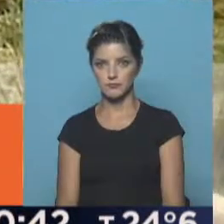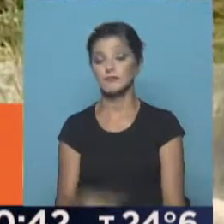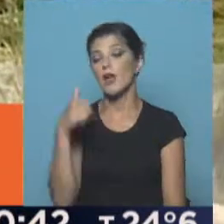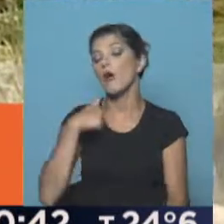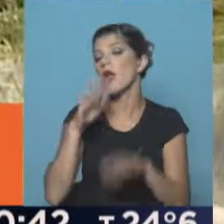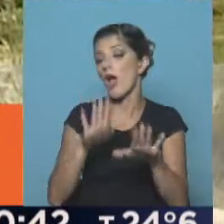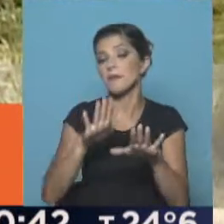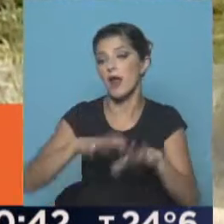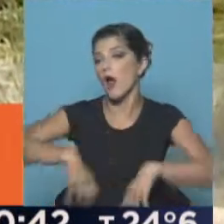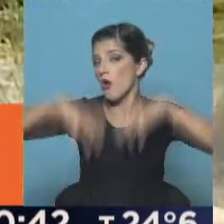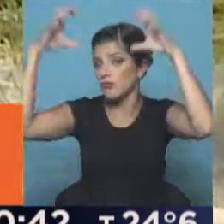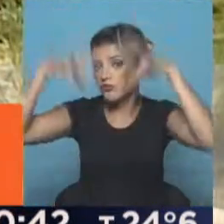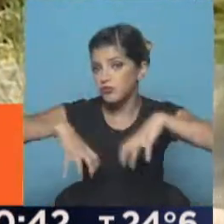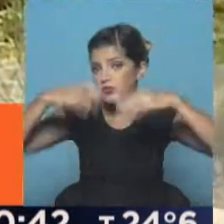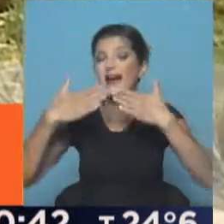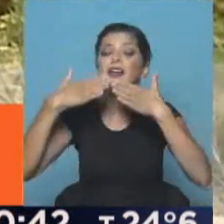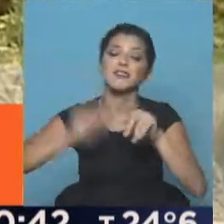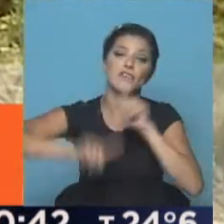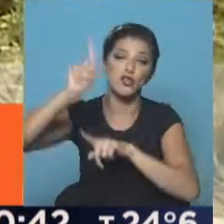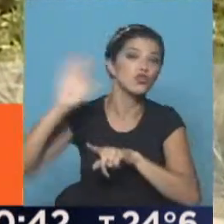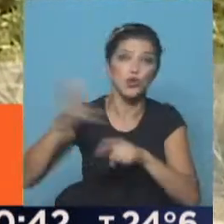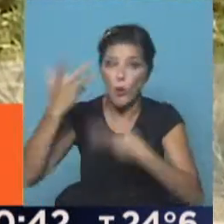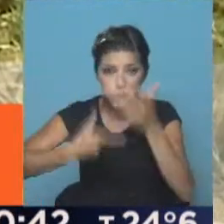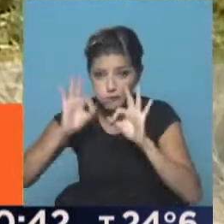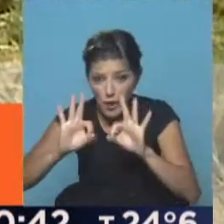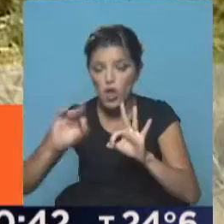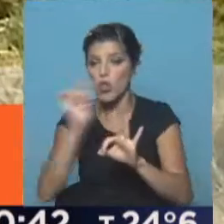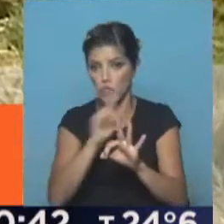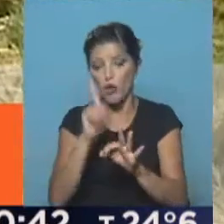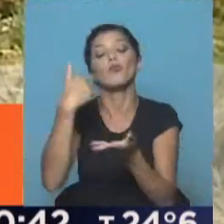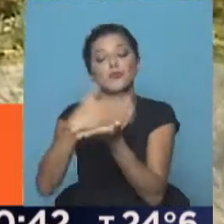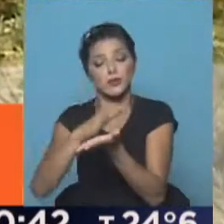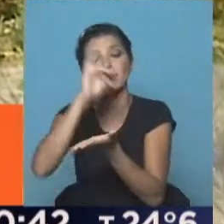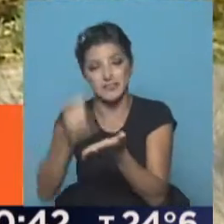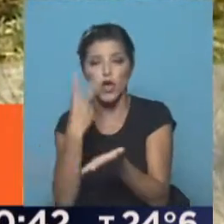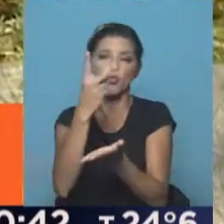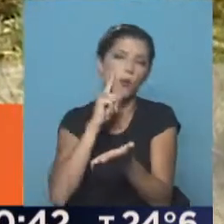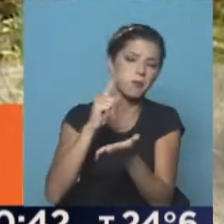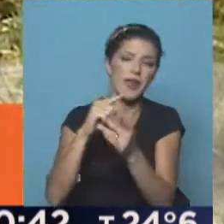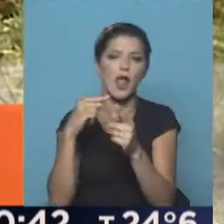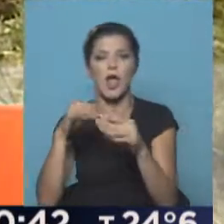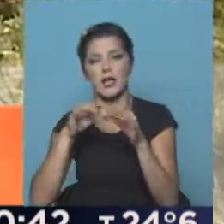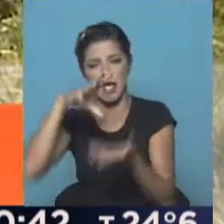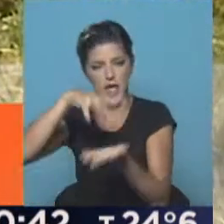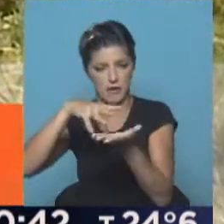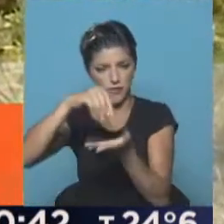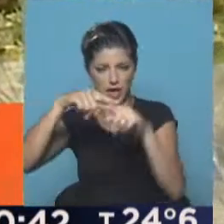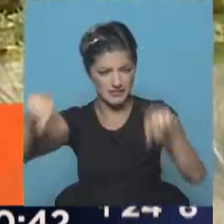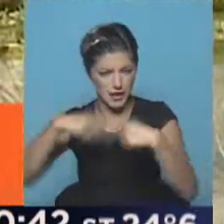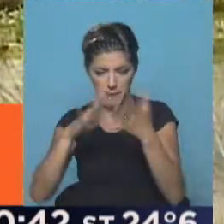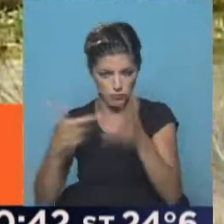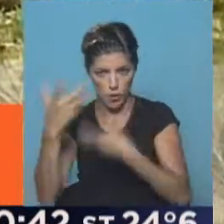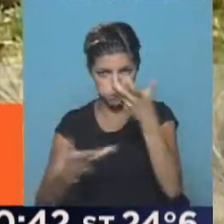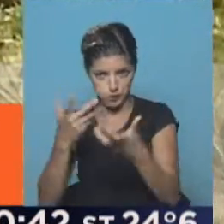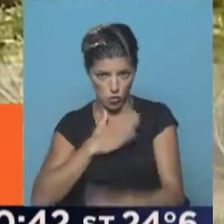bien. Gracias a Dios no se nos quemó todo, se nos quemó una parte, 2.000 hectáreas más o menos. Y dentro de